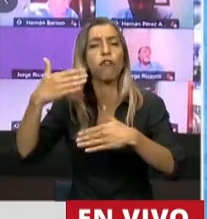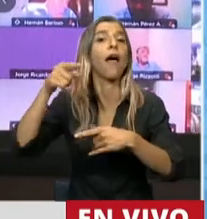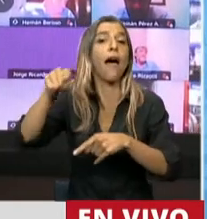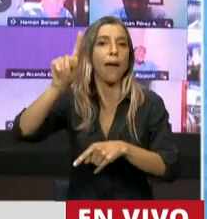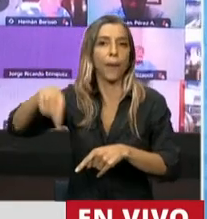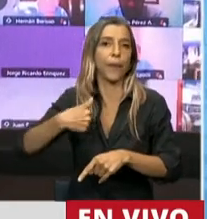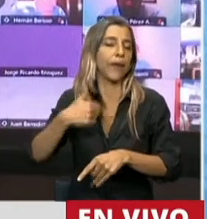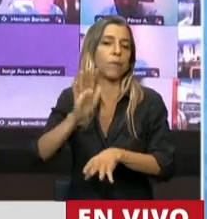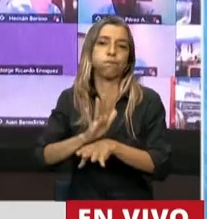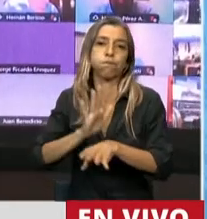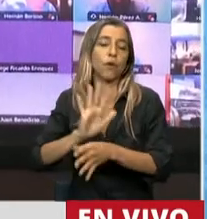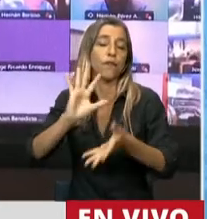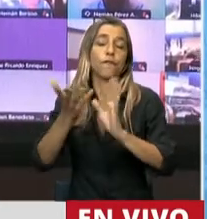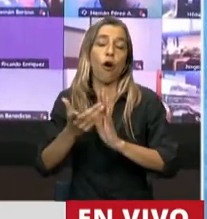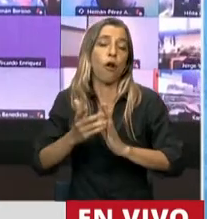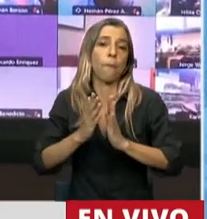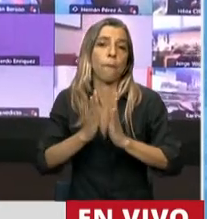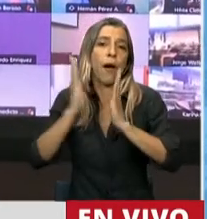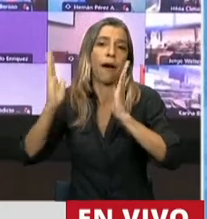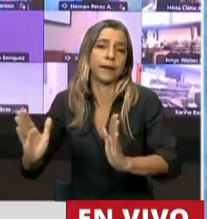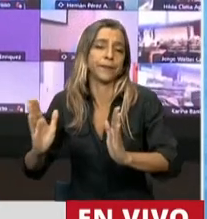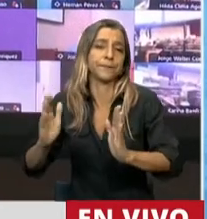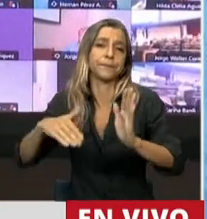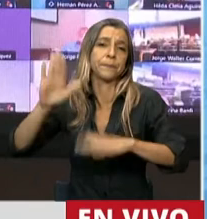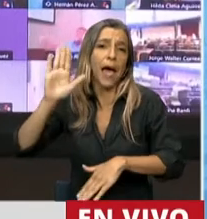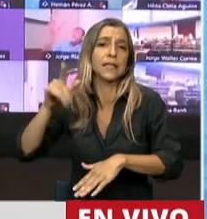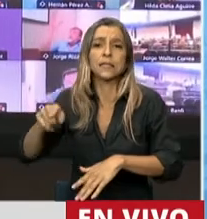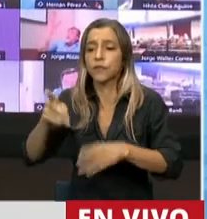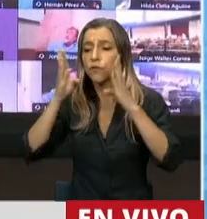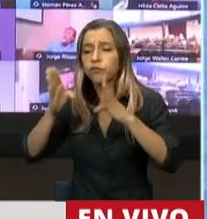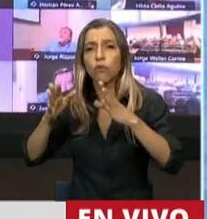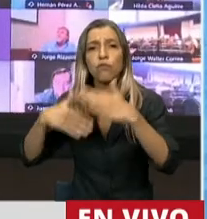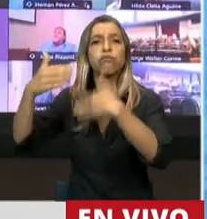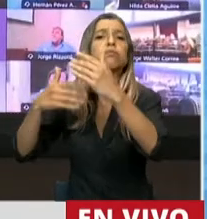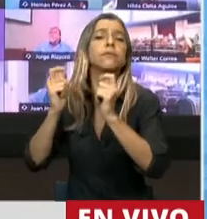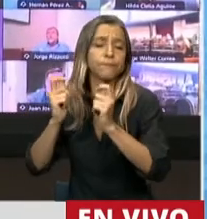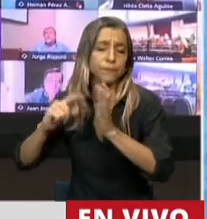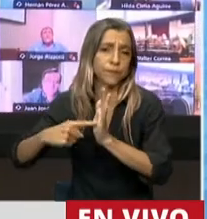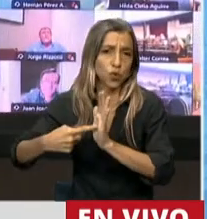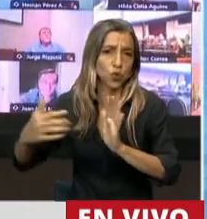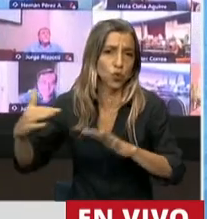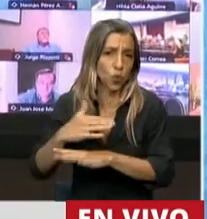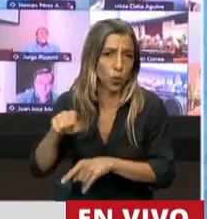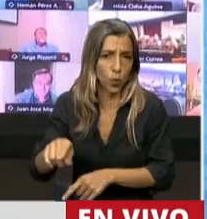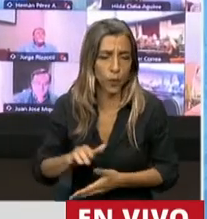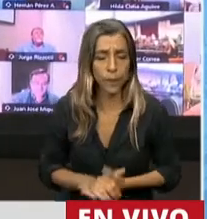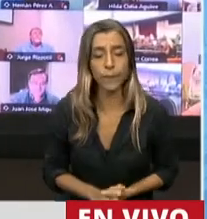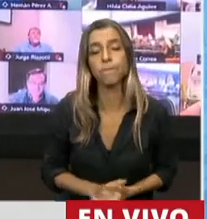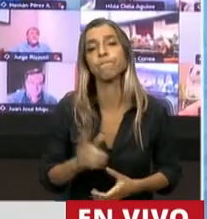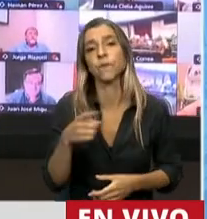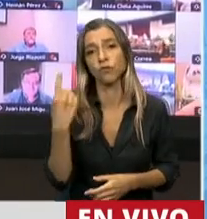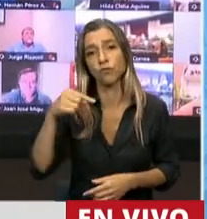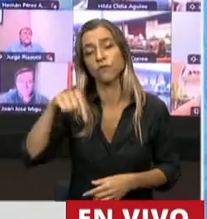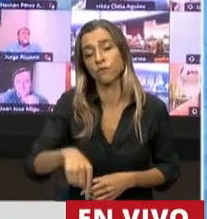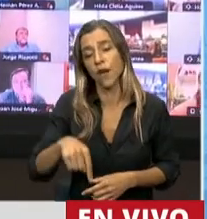de consolidar la macrocefalia porteña. Nosotros tenemos que revertir eso. Y ahora en